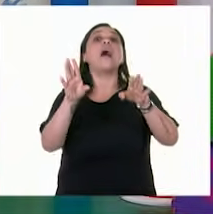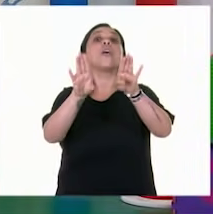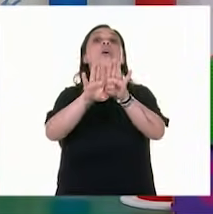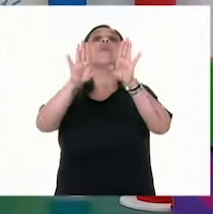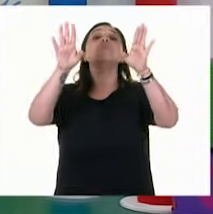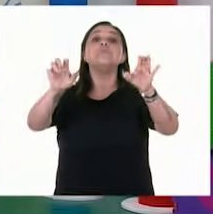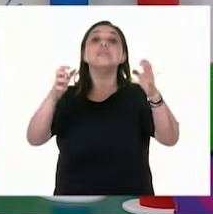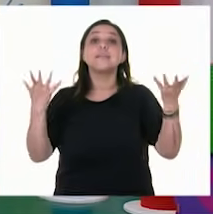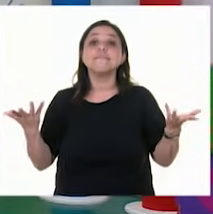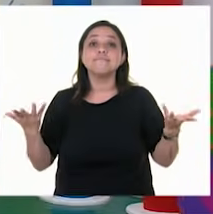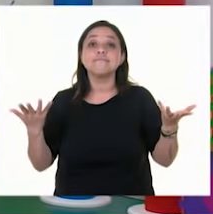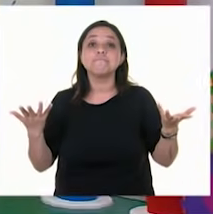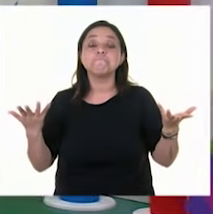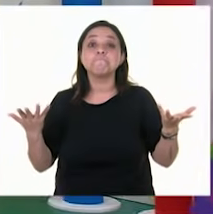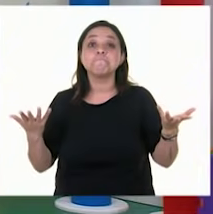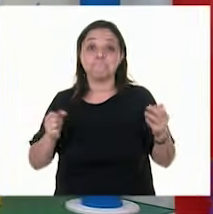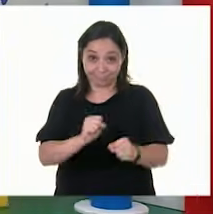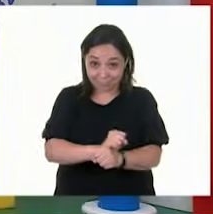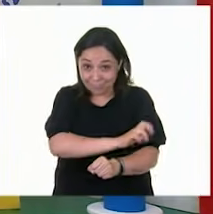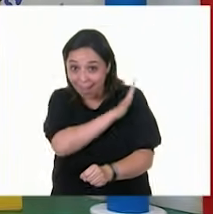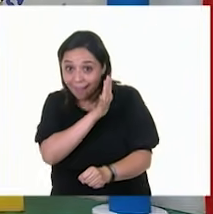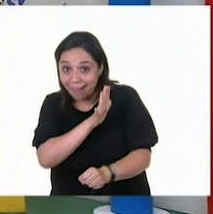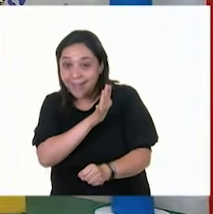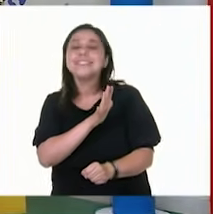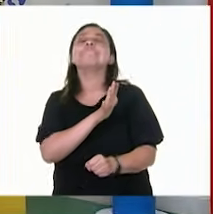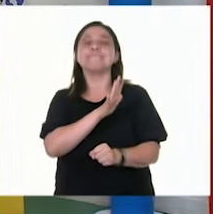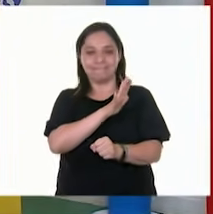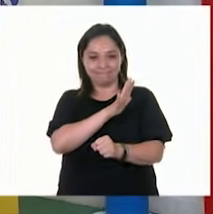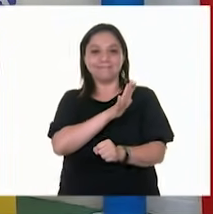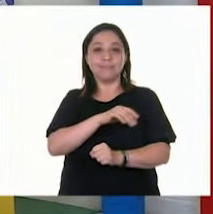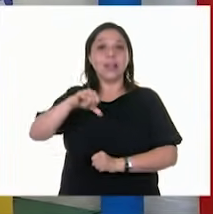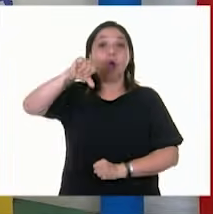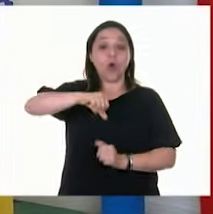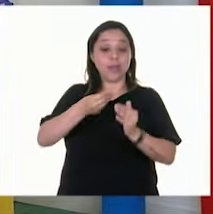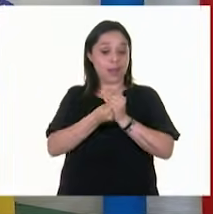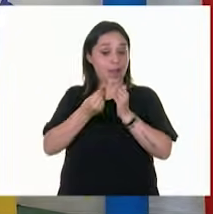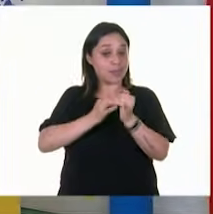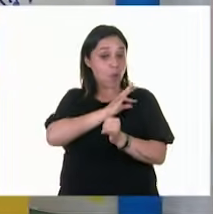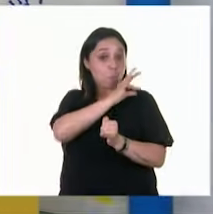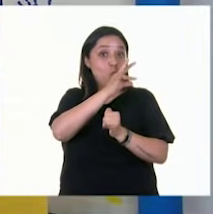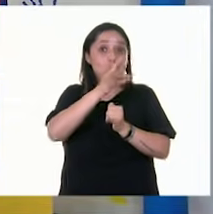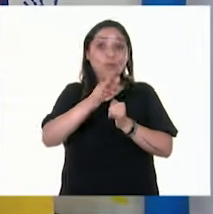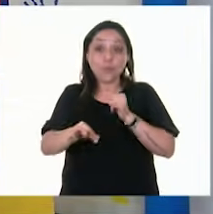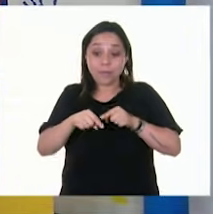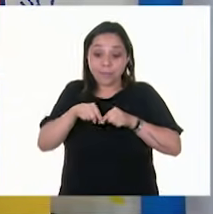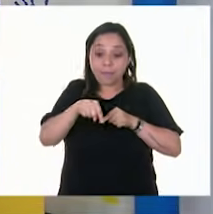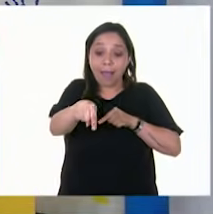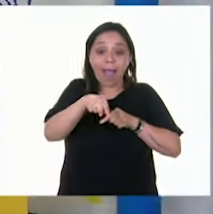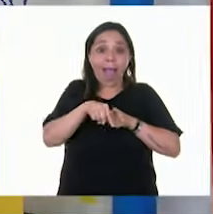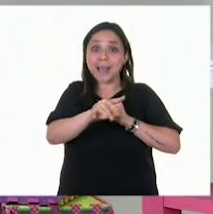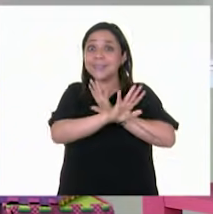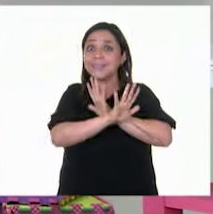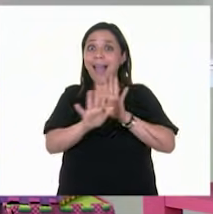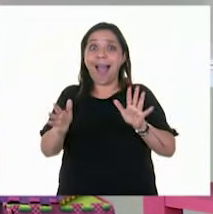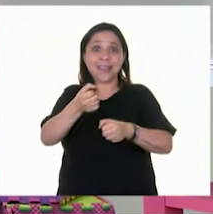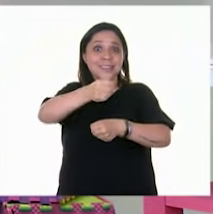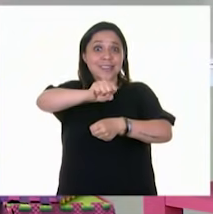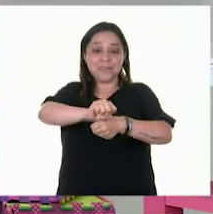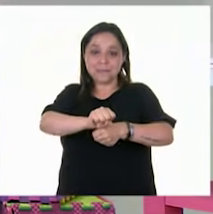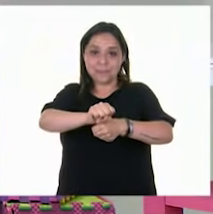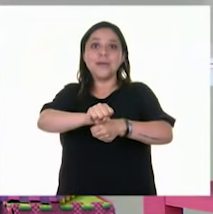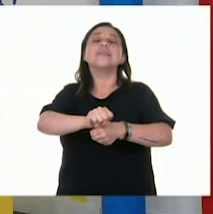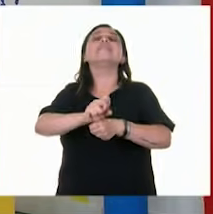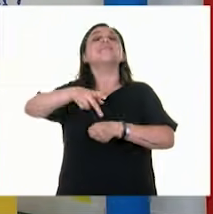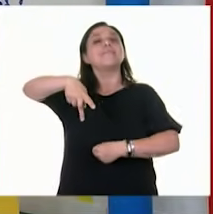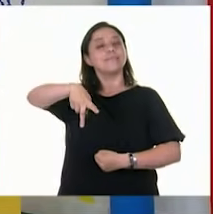día de hoy? Muy emocionados, ¿verdad? Porque esta es la última clase de matemáticas de esta semana. Pero por eso mismo va